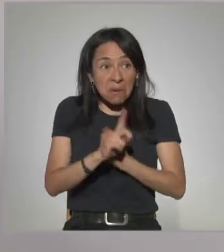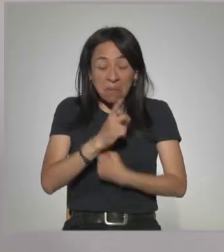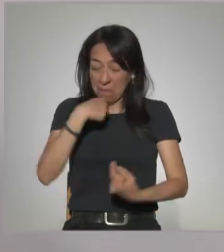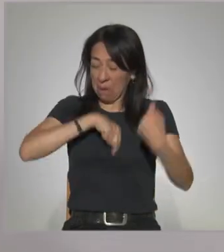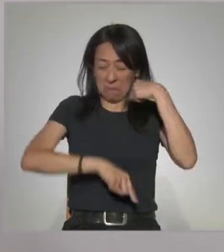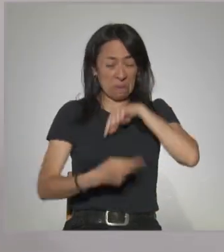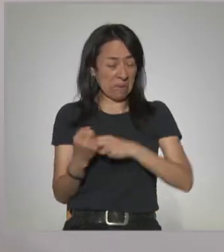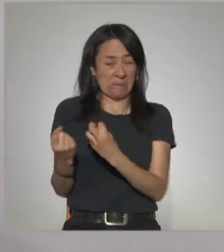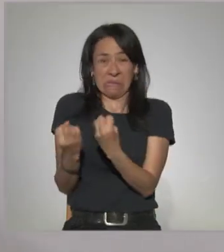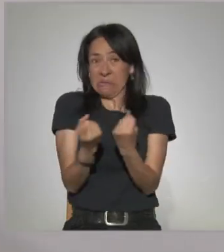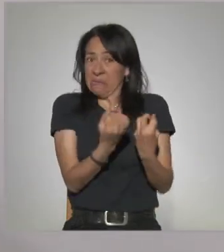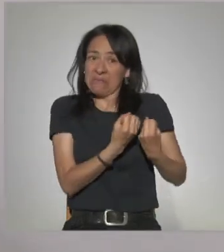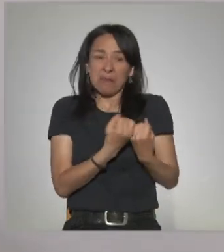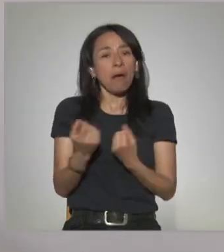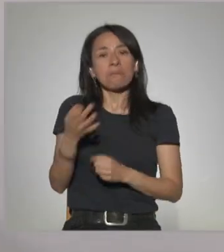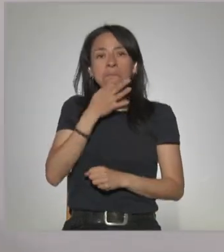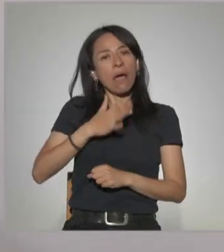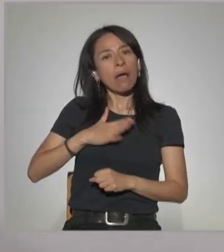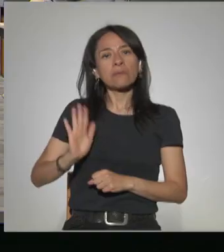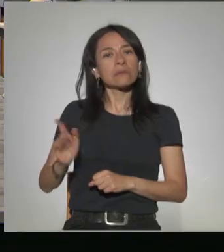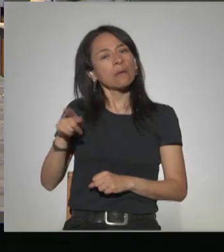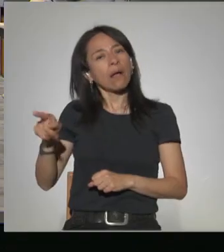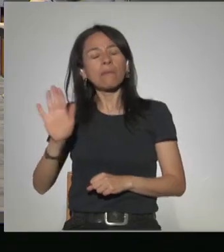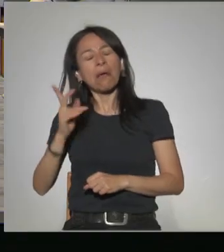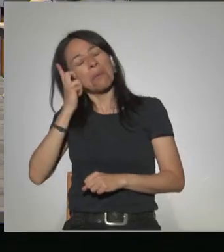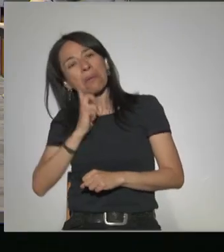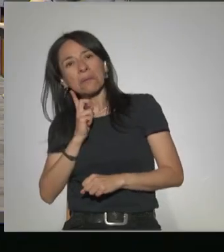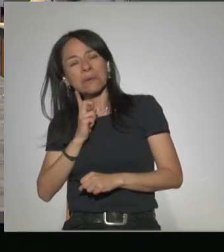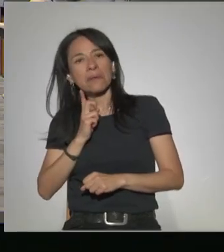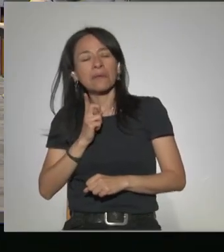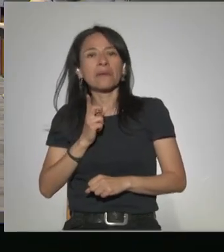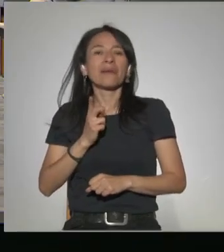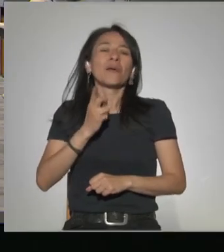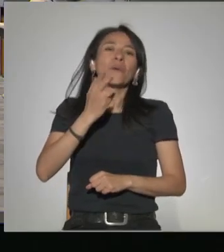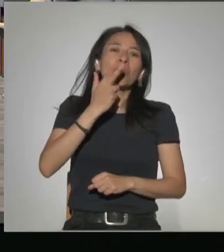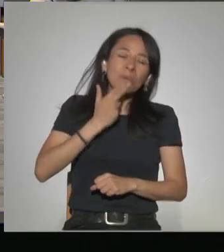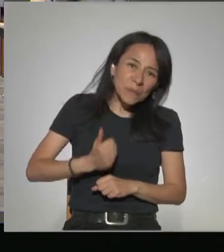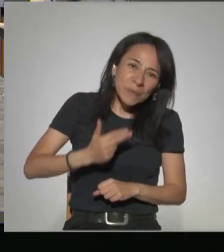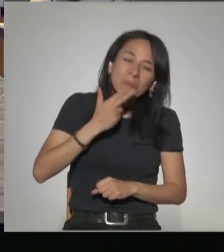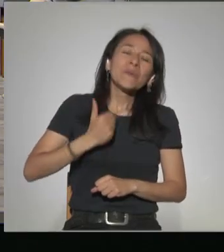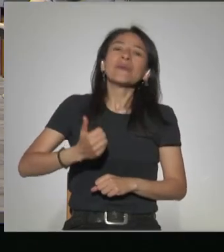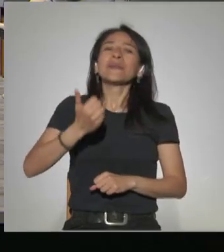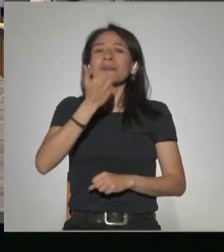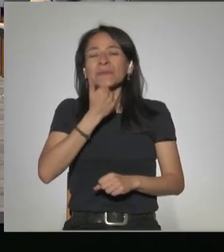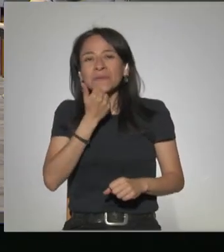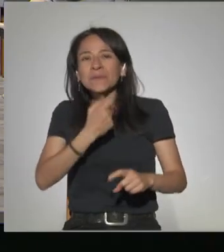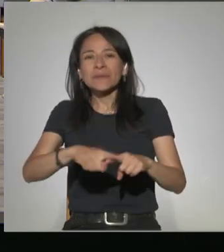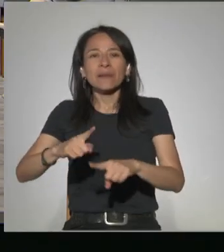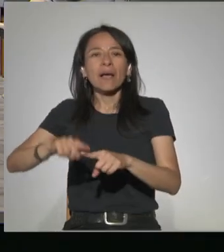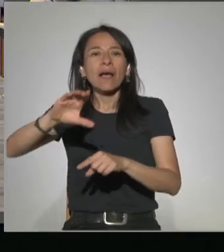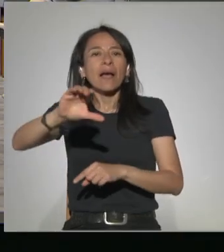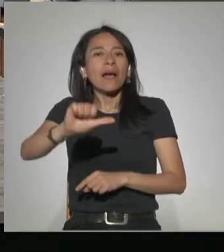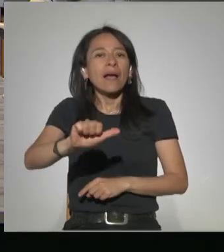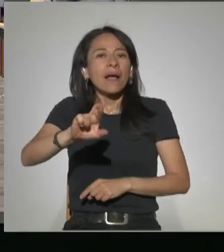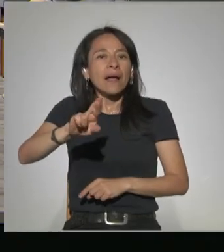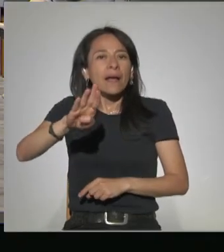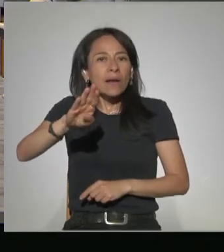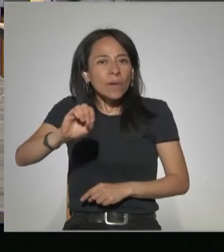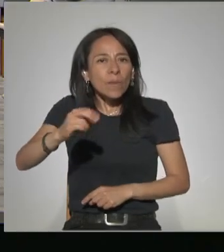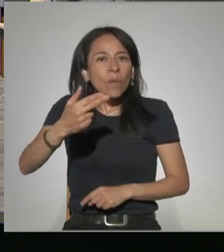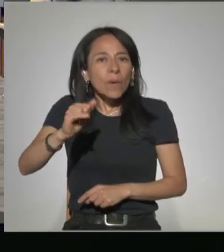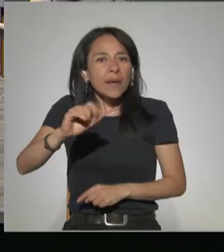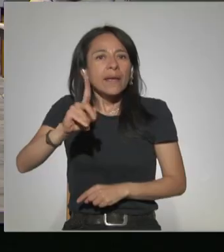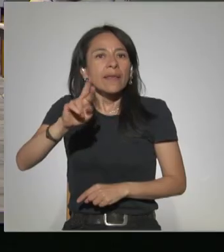el azúcar y los carbohidratos generan este estado de bienestar,